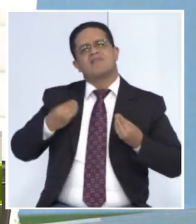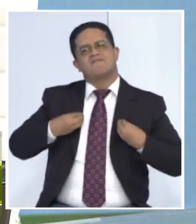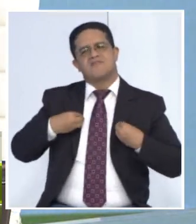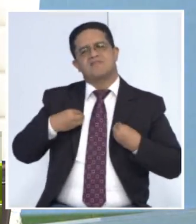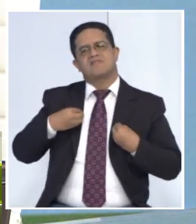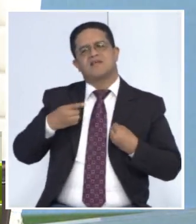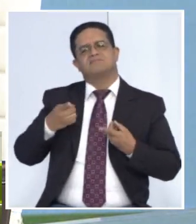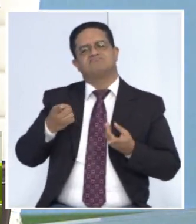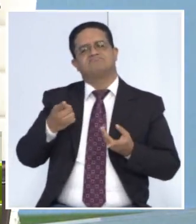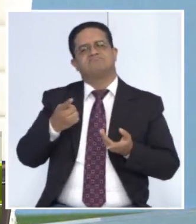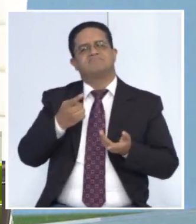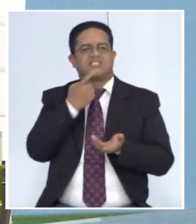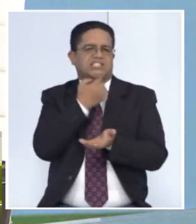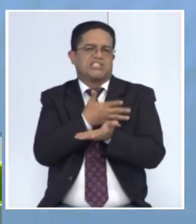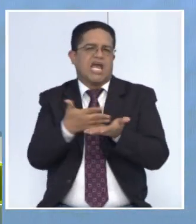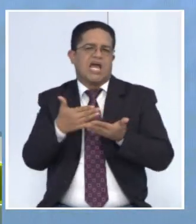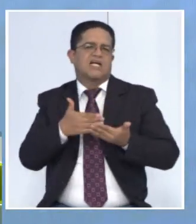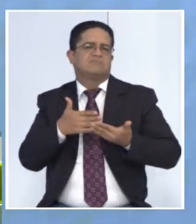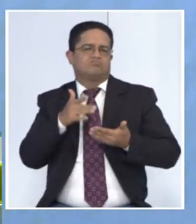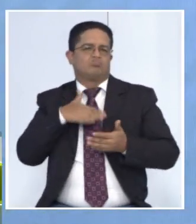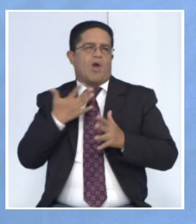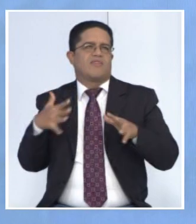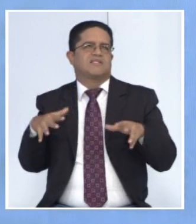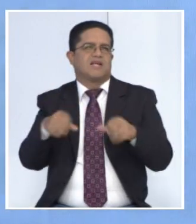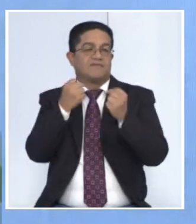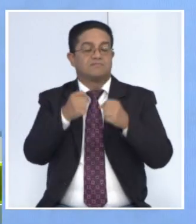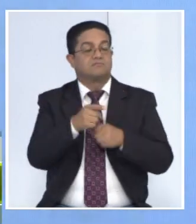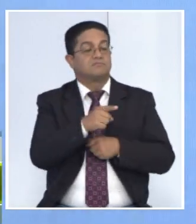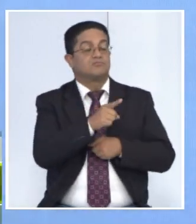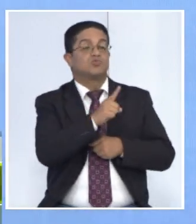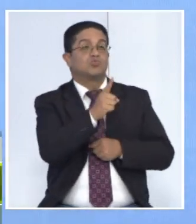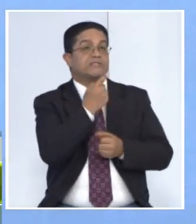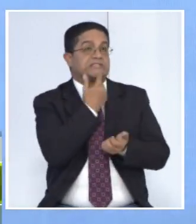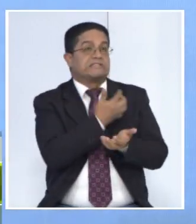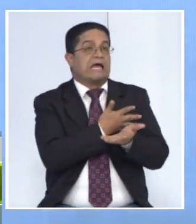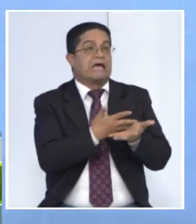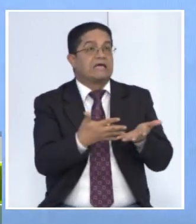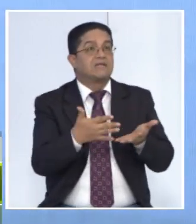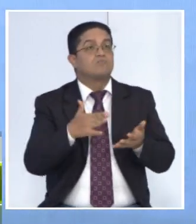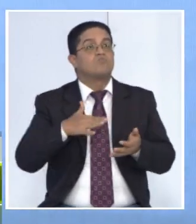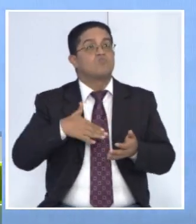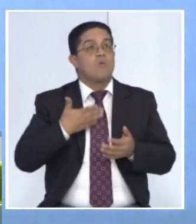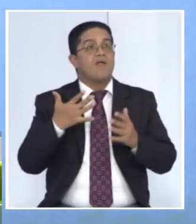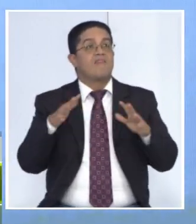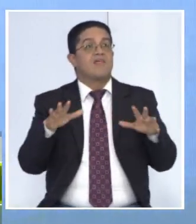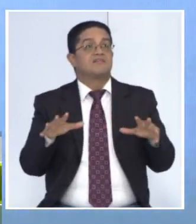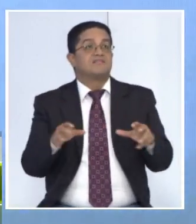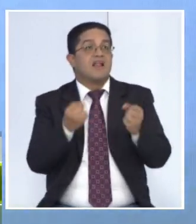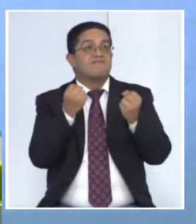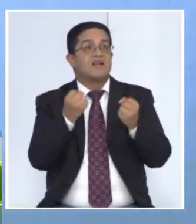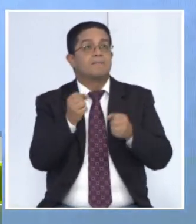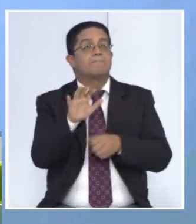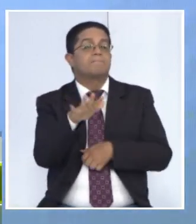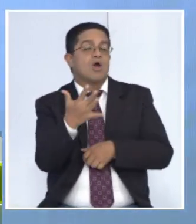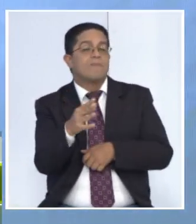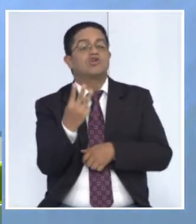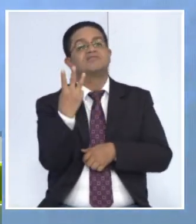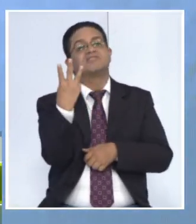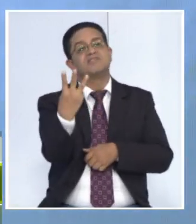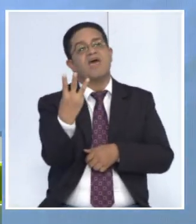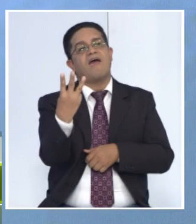con una donación de sangre? Con una donación de sangre se pueden salvar al menos 3